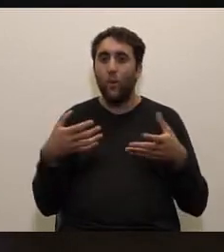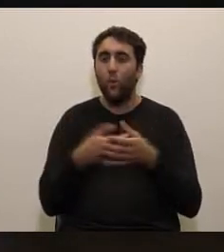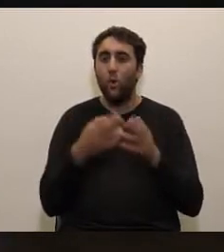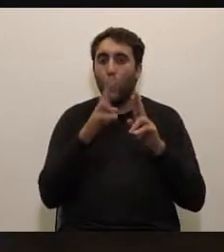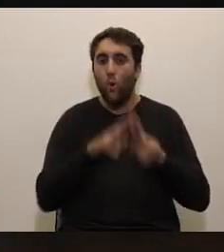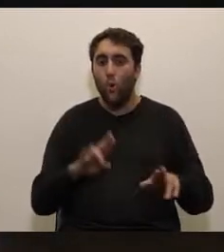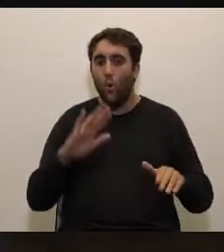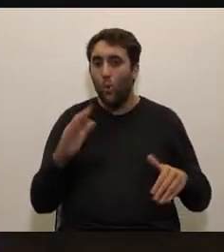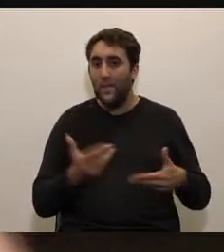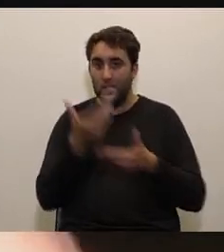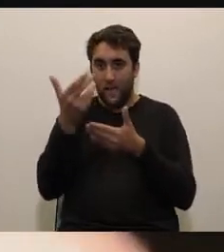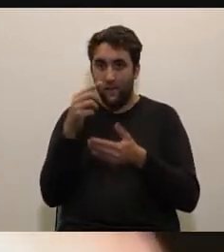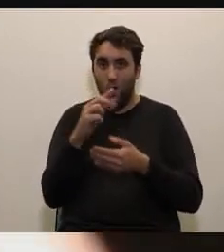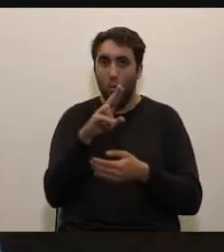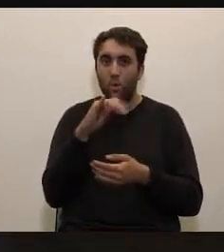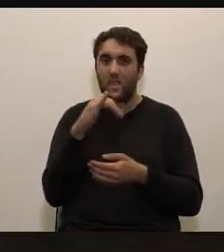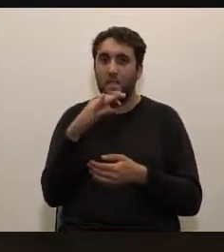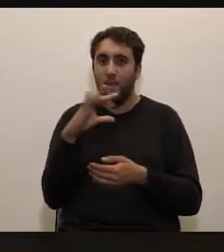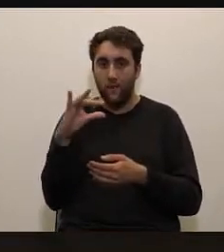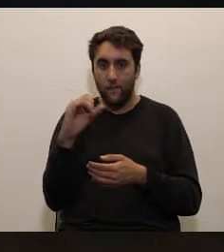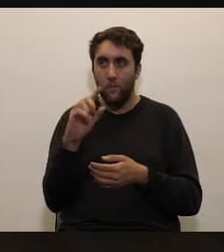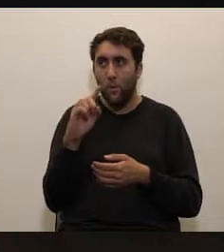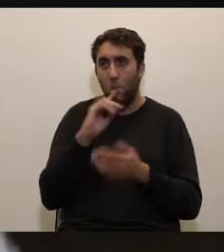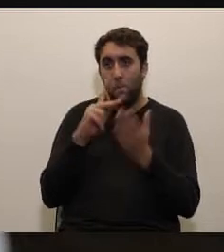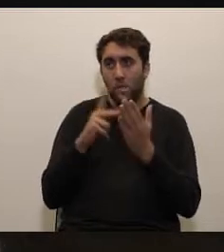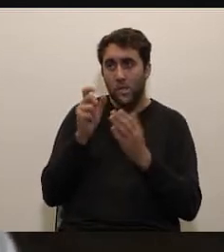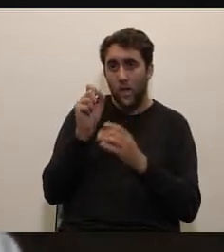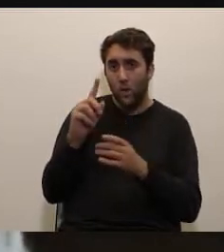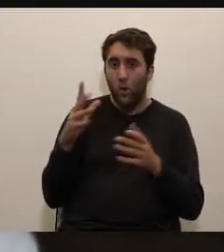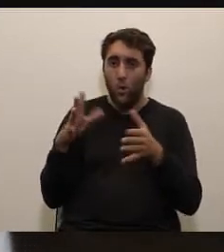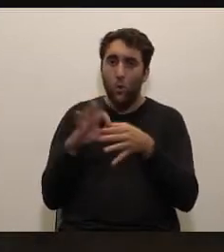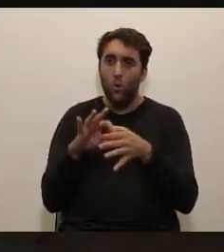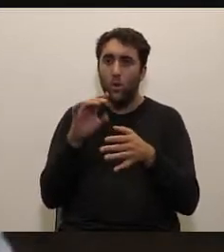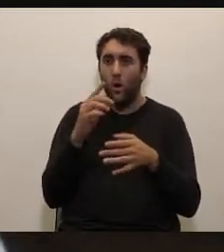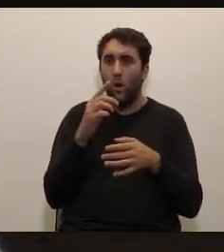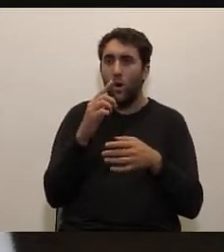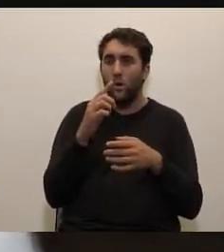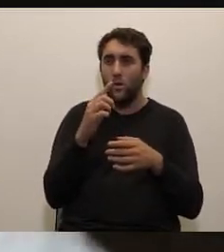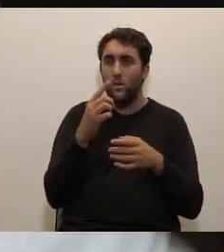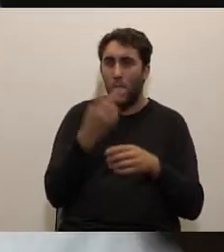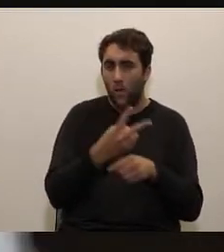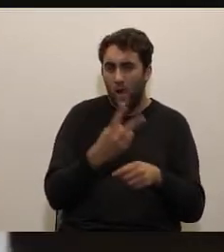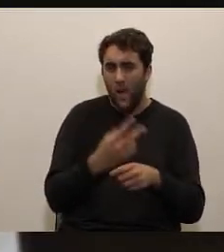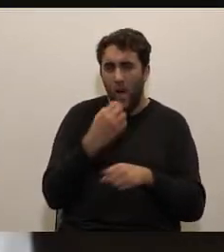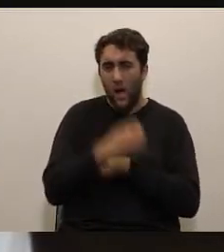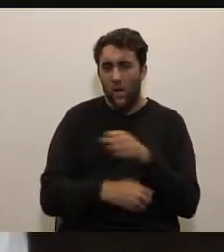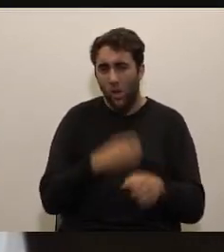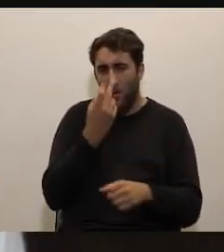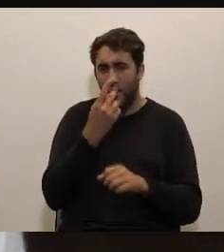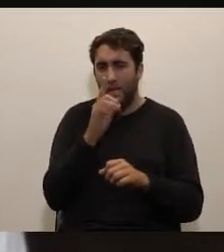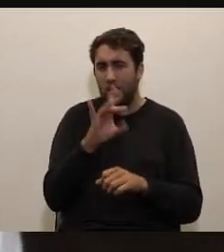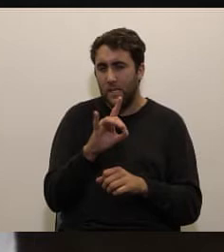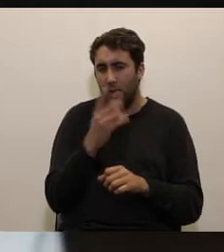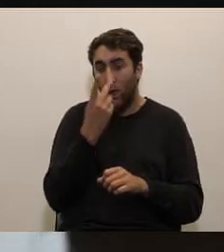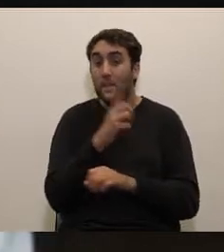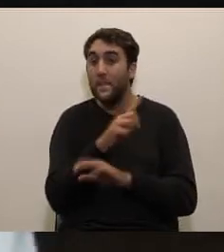UNICEF, por un proyecto que UNICEF tenía con secundaria, allá por el 2015 creo, y en 2016 lanzamos